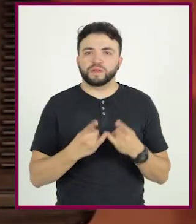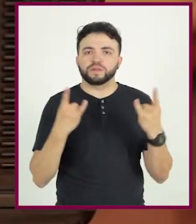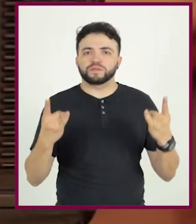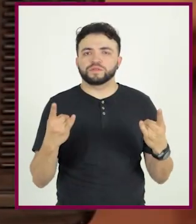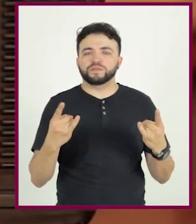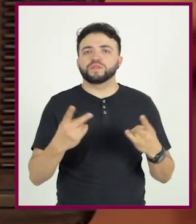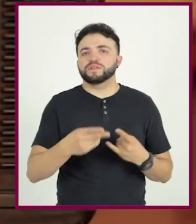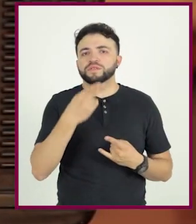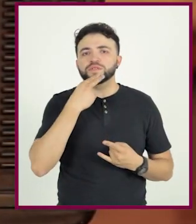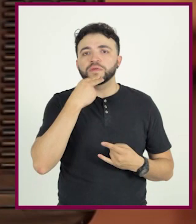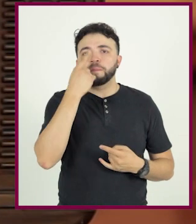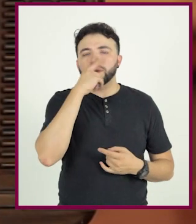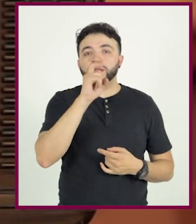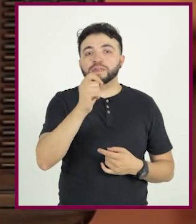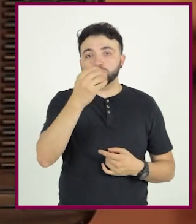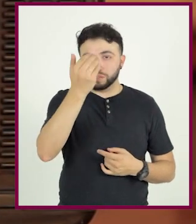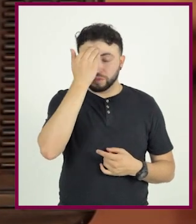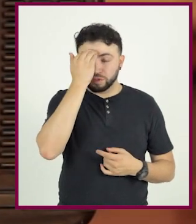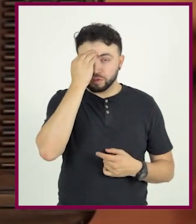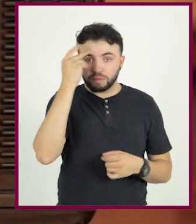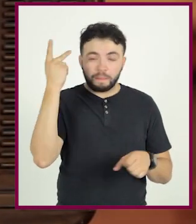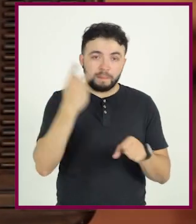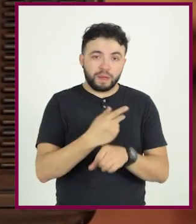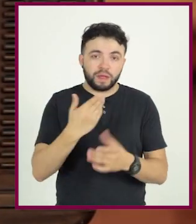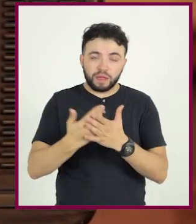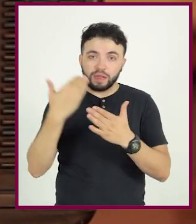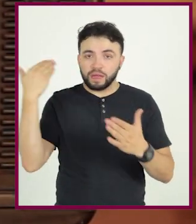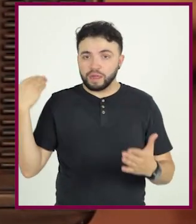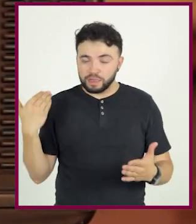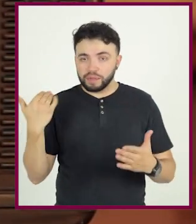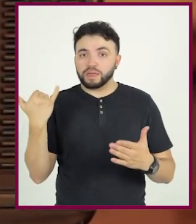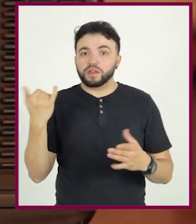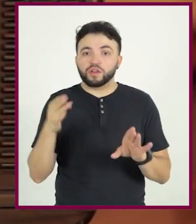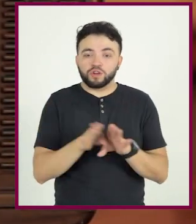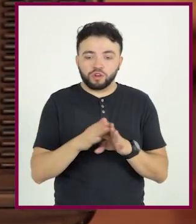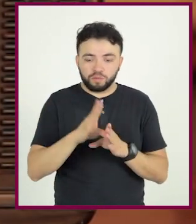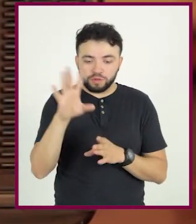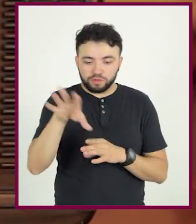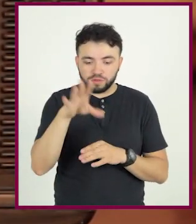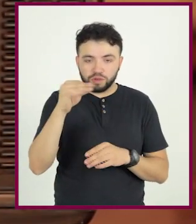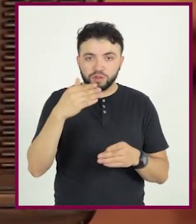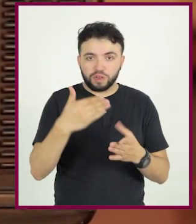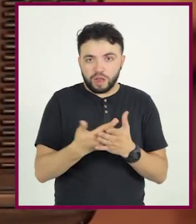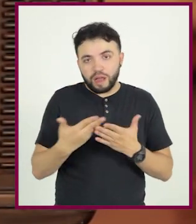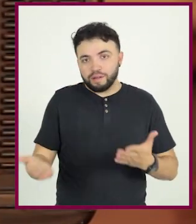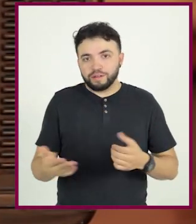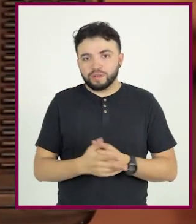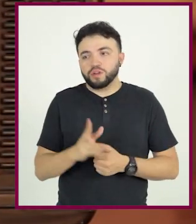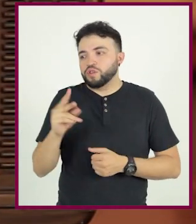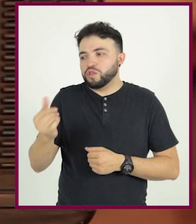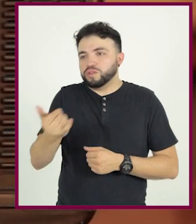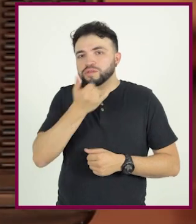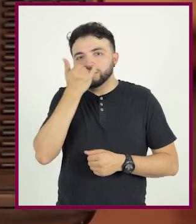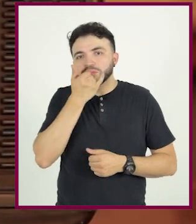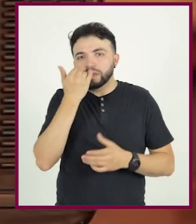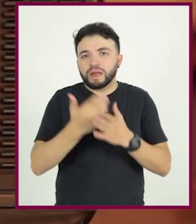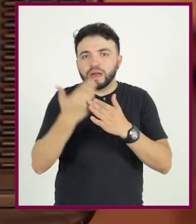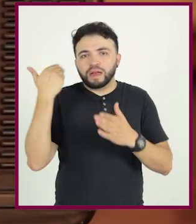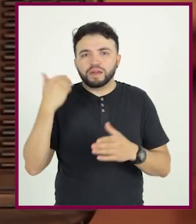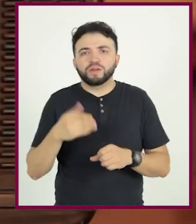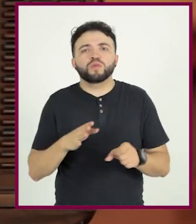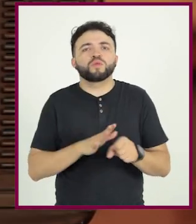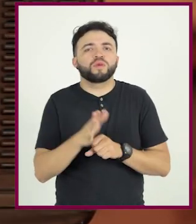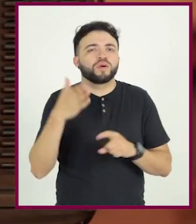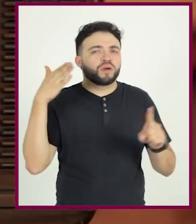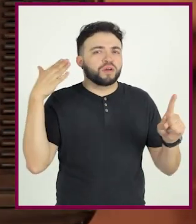Que la historia nos sirve para conocer el pasado e interpretar el presente, es decir, no seguir cometiendo los mismos errores que